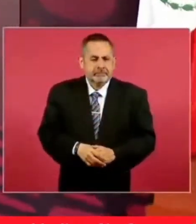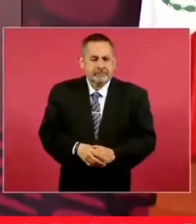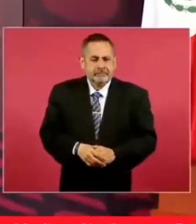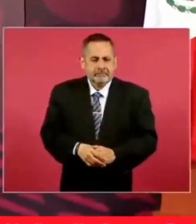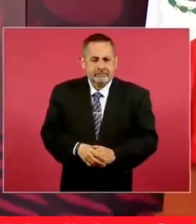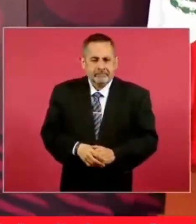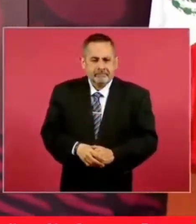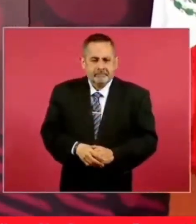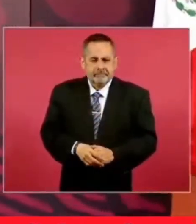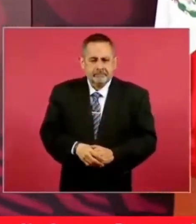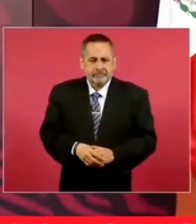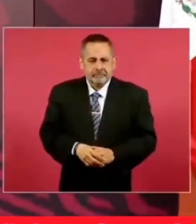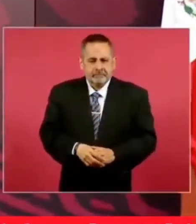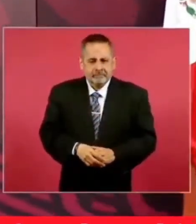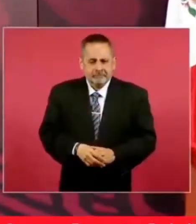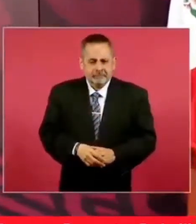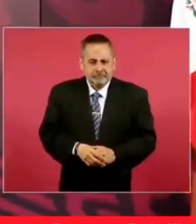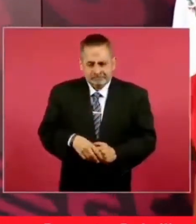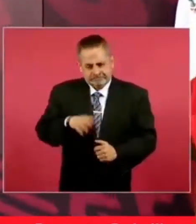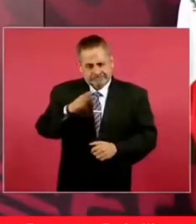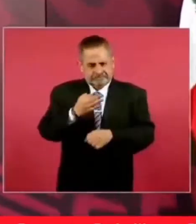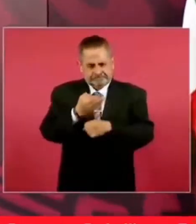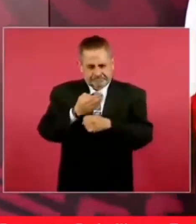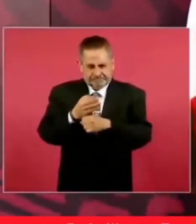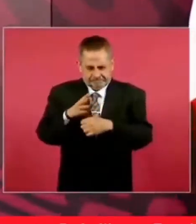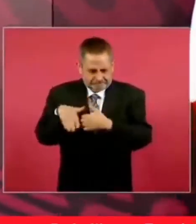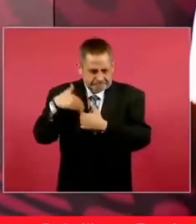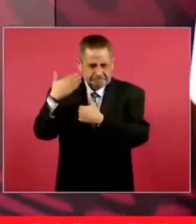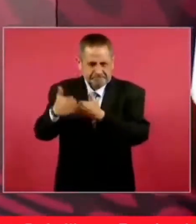Como estamos hablando de la reforma al Poder Judicial